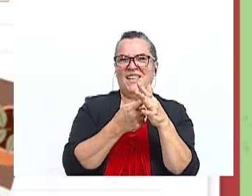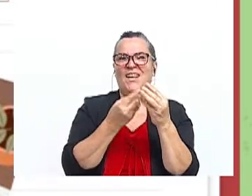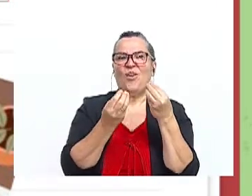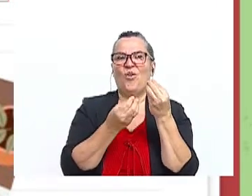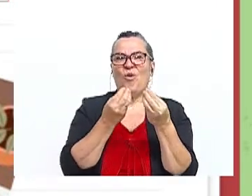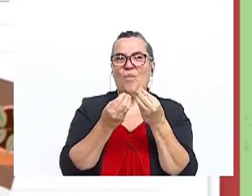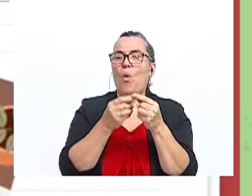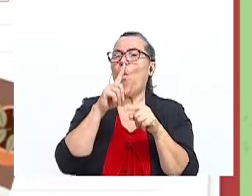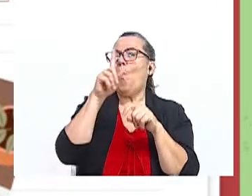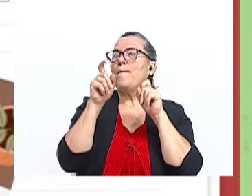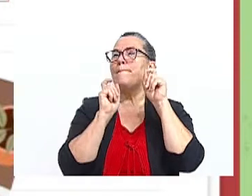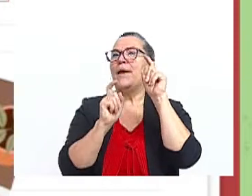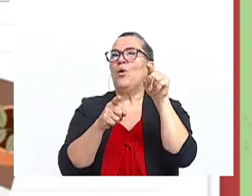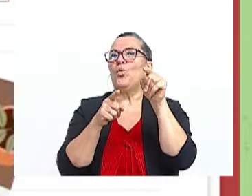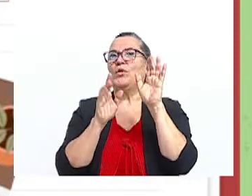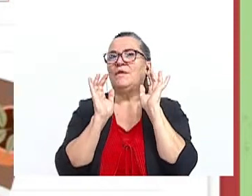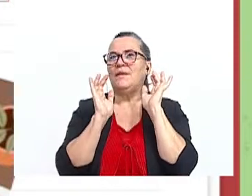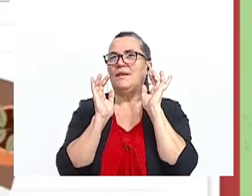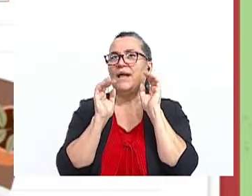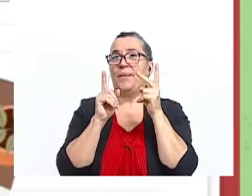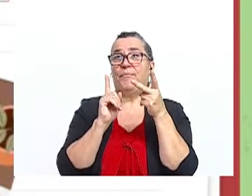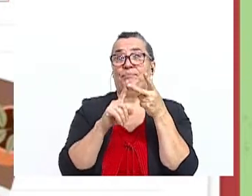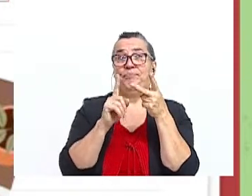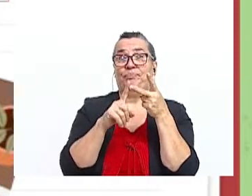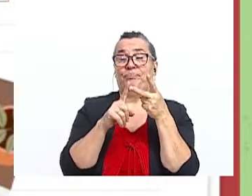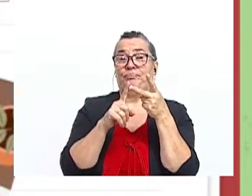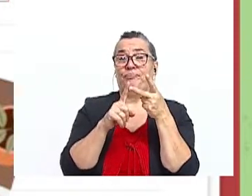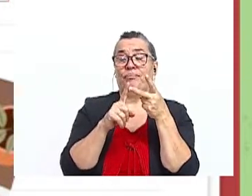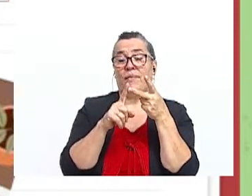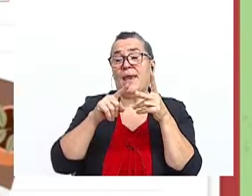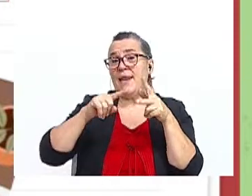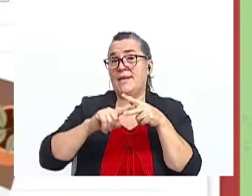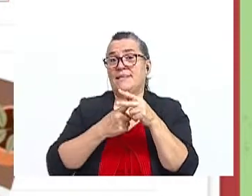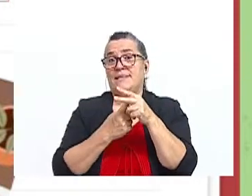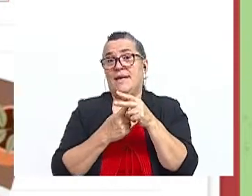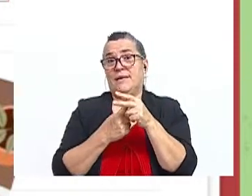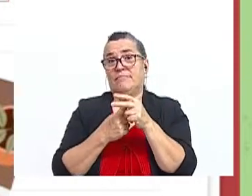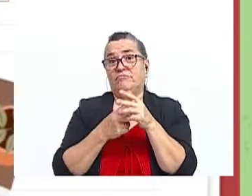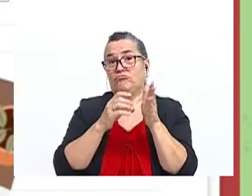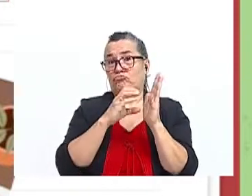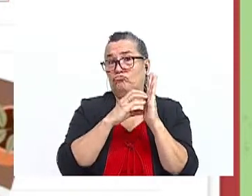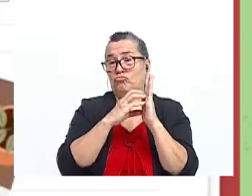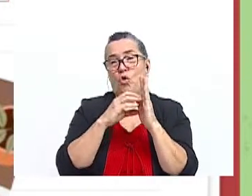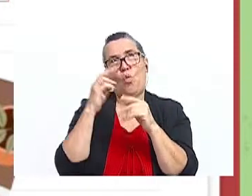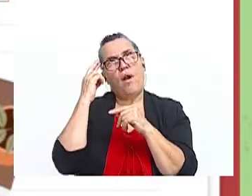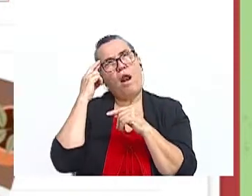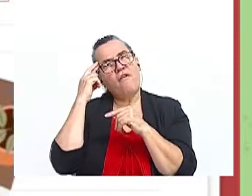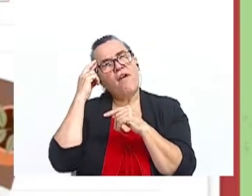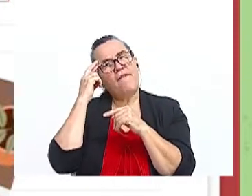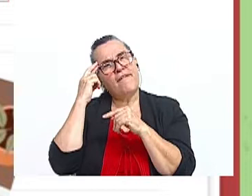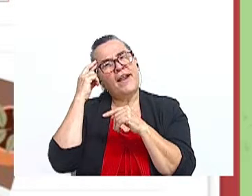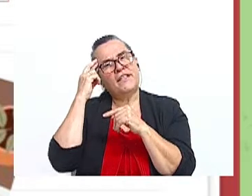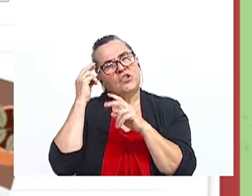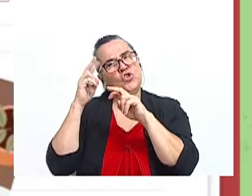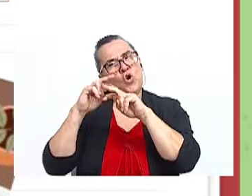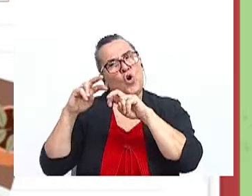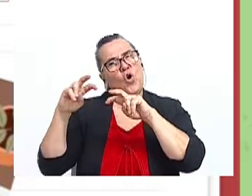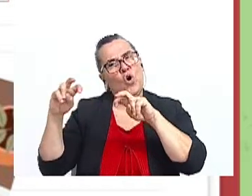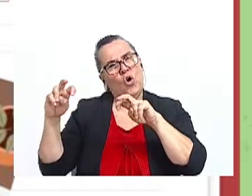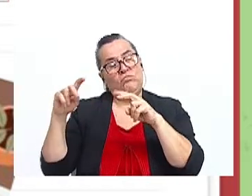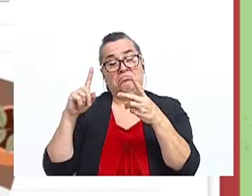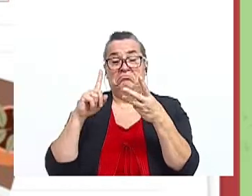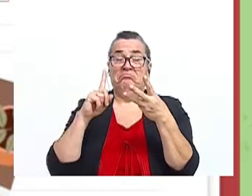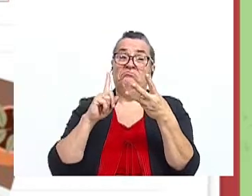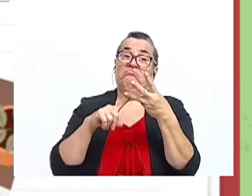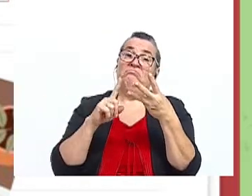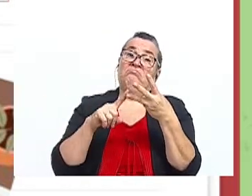una pregunta. También se puede iniciar el texto con una reflexión o bien